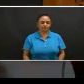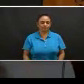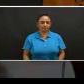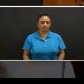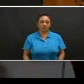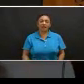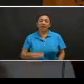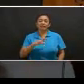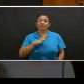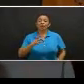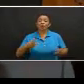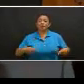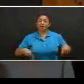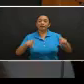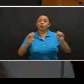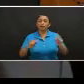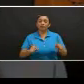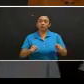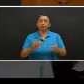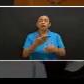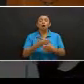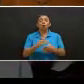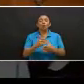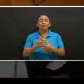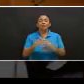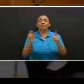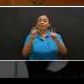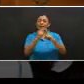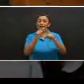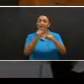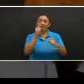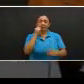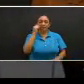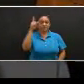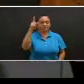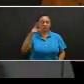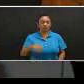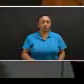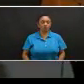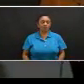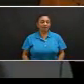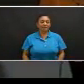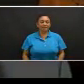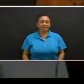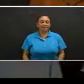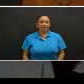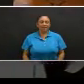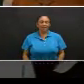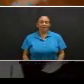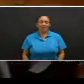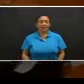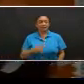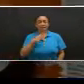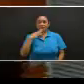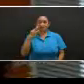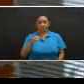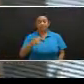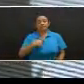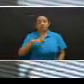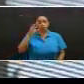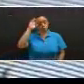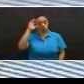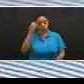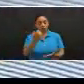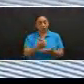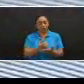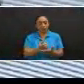Tengo el privilegio de poder compartir la palabra del Señor. Y definitivamente yo creo,